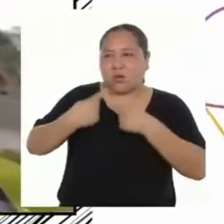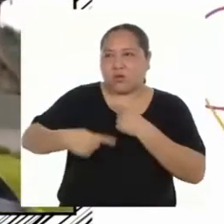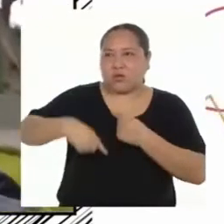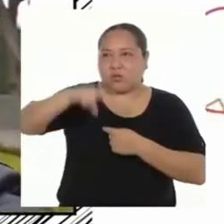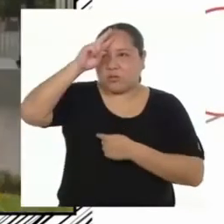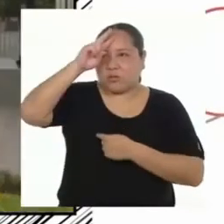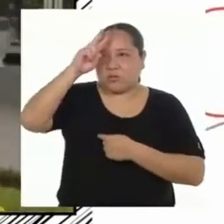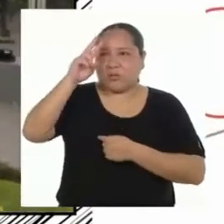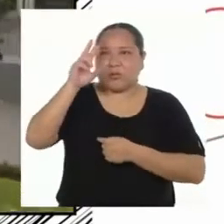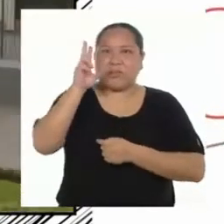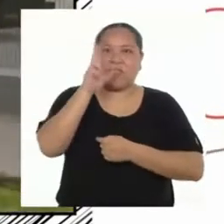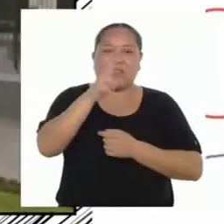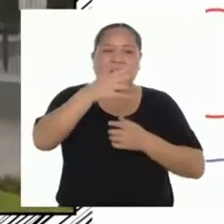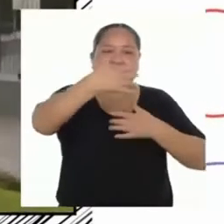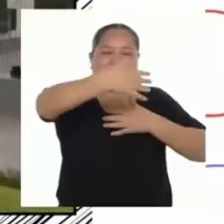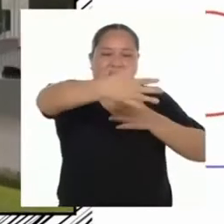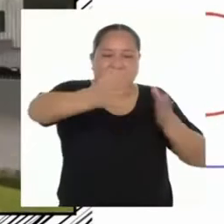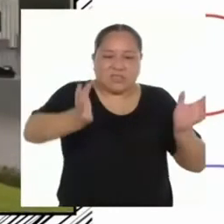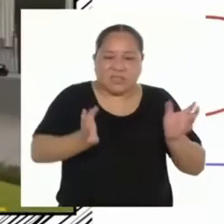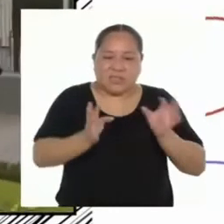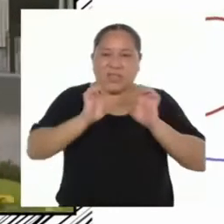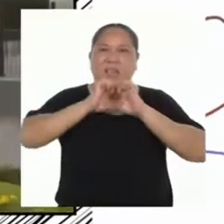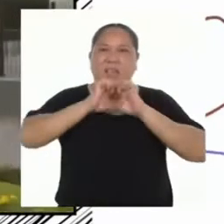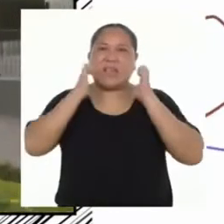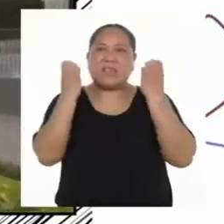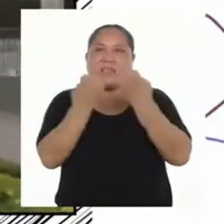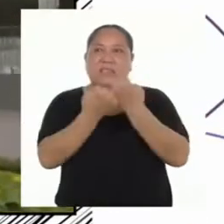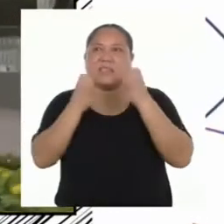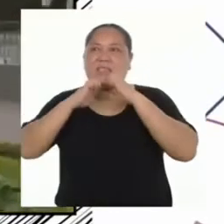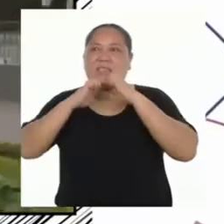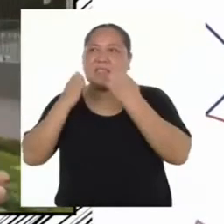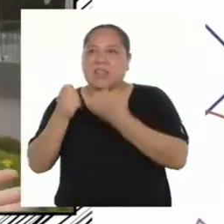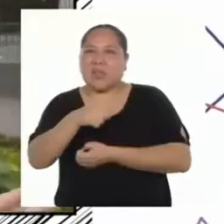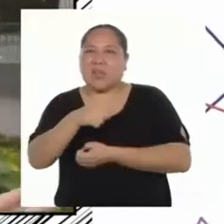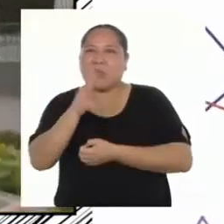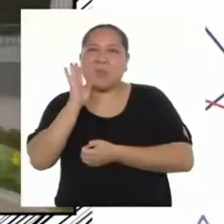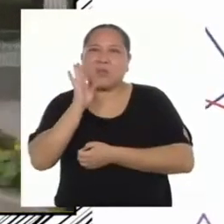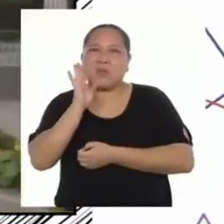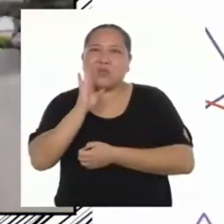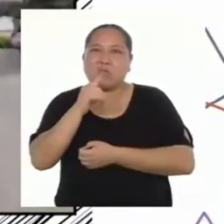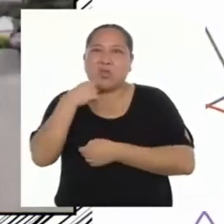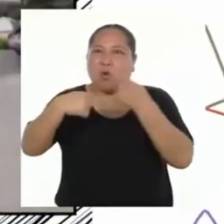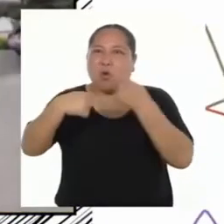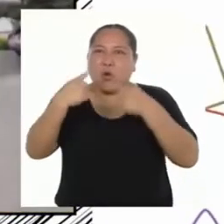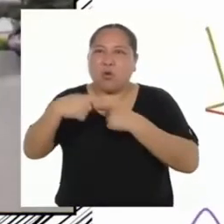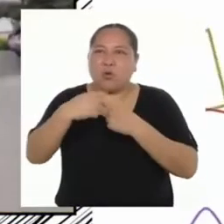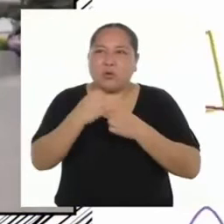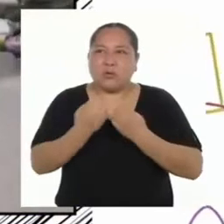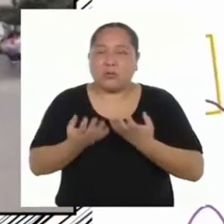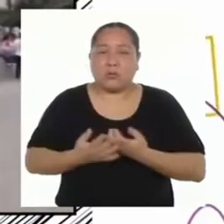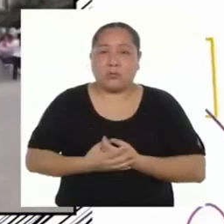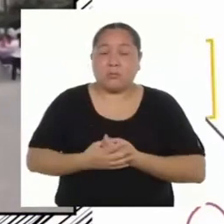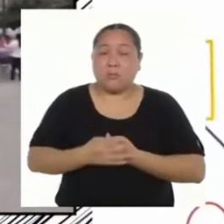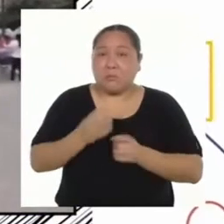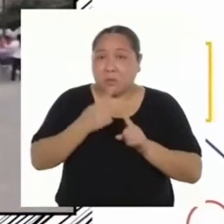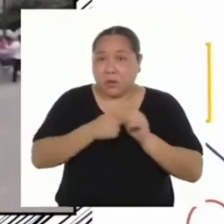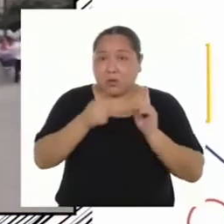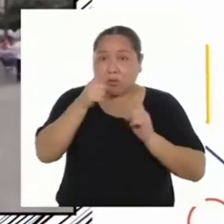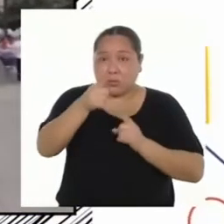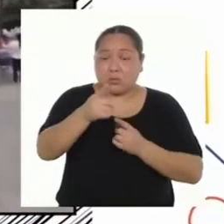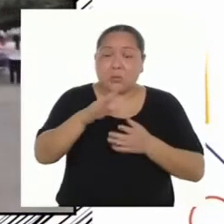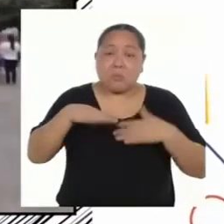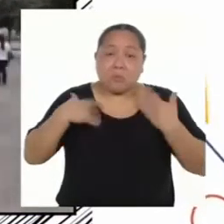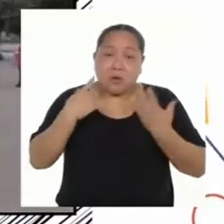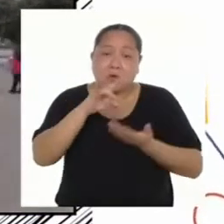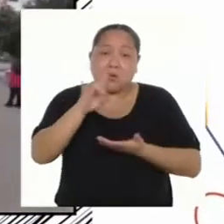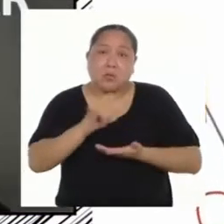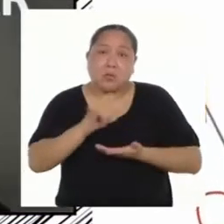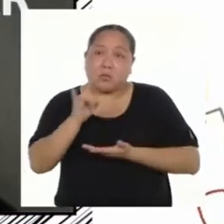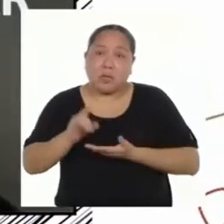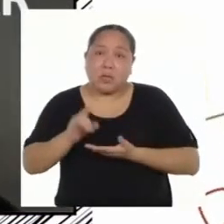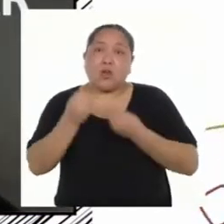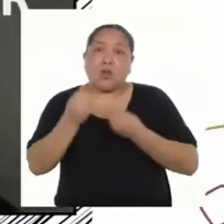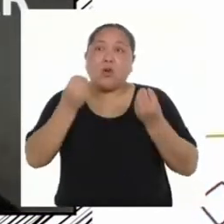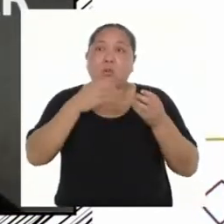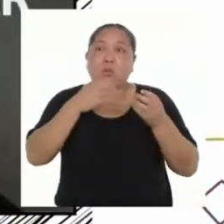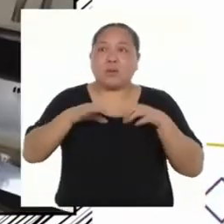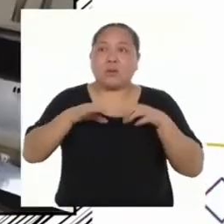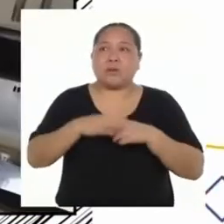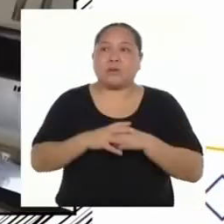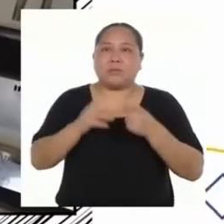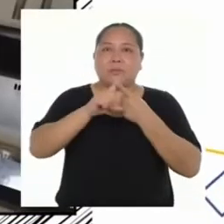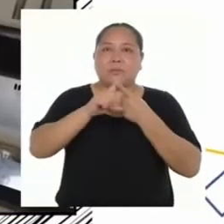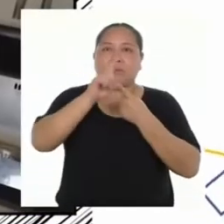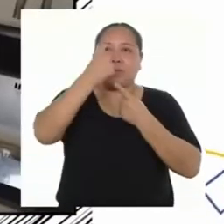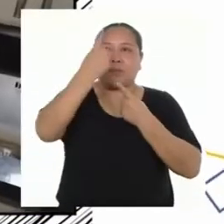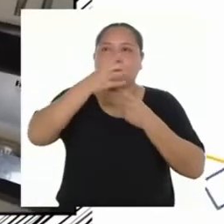para llenar 3 estadios. Lo bueno es que la mitad puede usarse para fabricar nuevas cosas. Y si nunca has visto cómo se hace, aquí te muestro en 3 pasos.